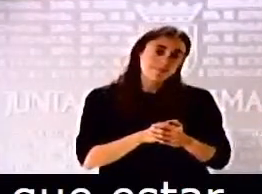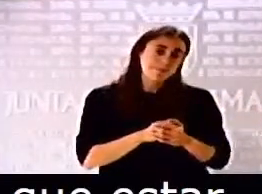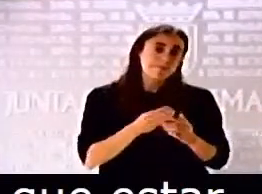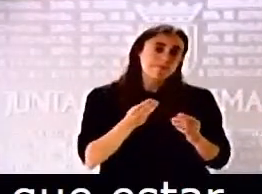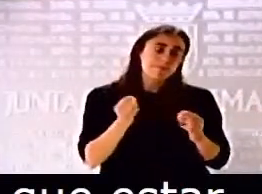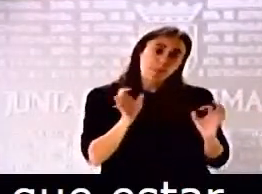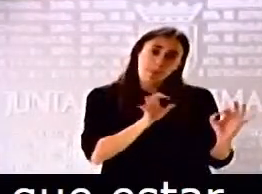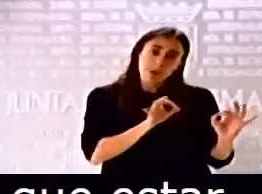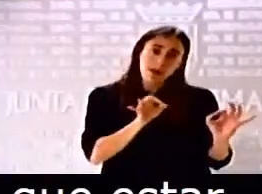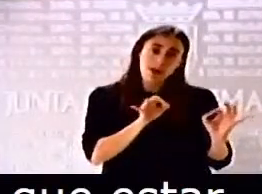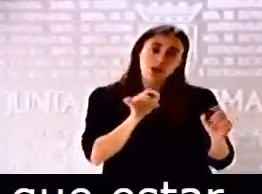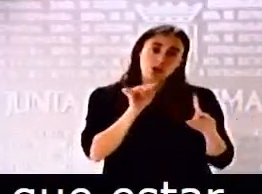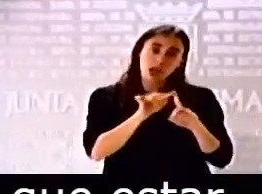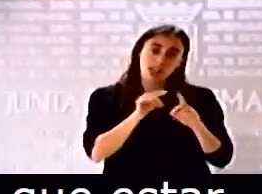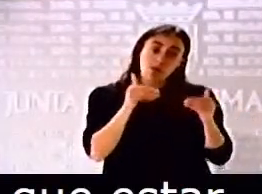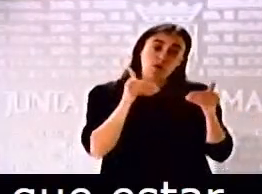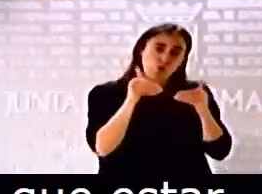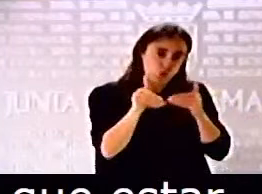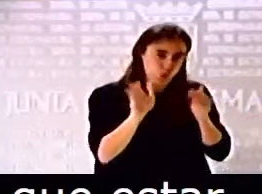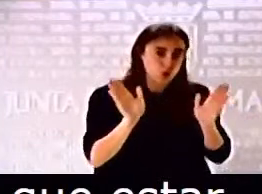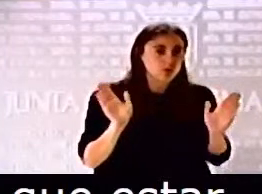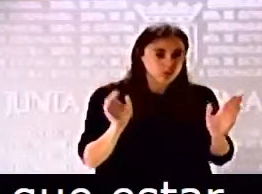Tenemos que estar preparados para los viajes.